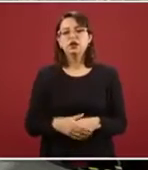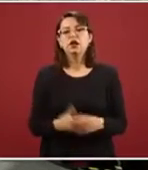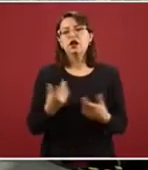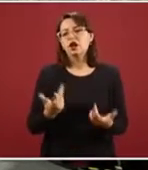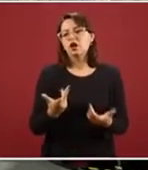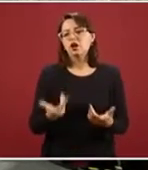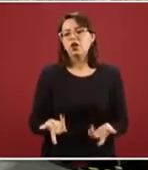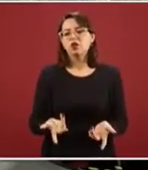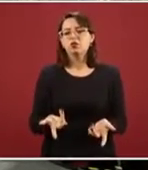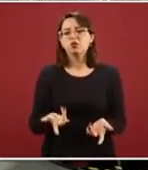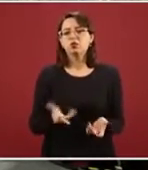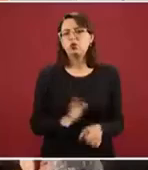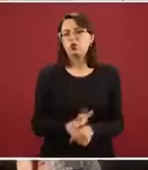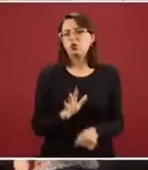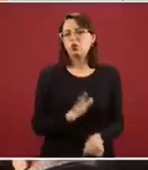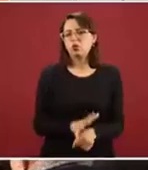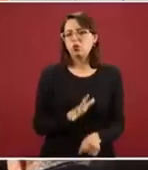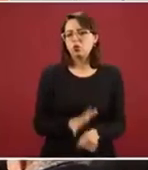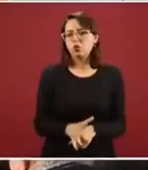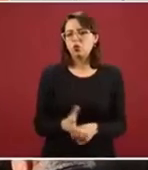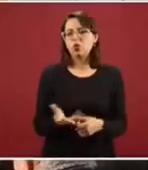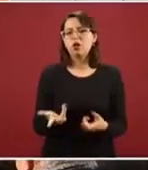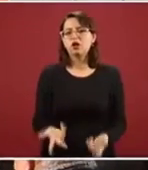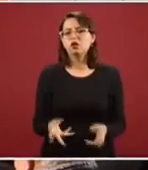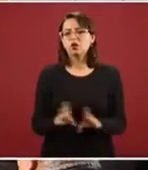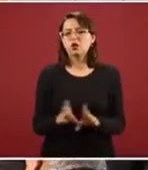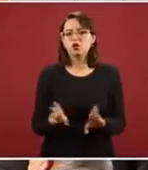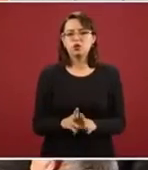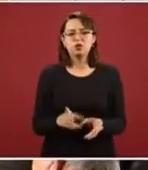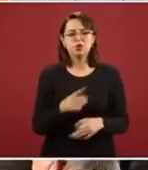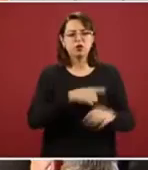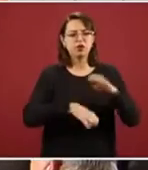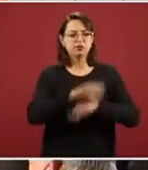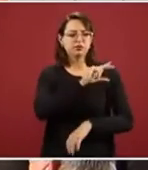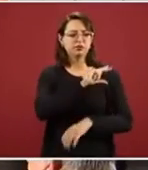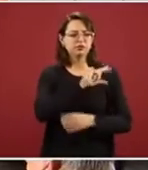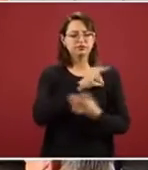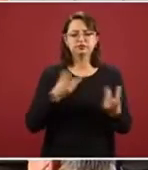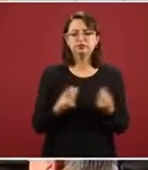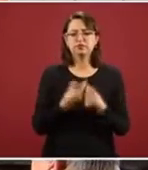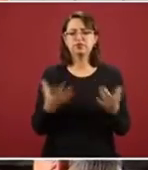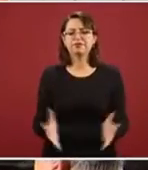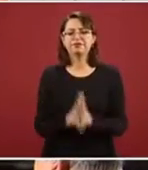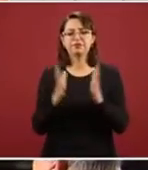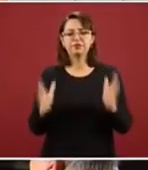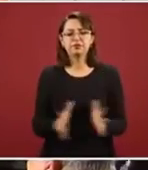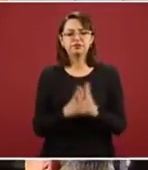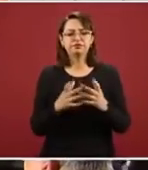es la participación o cómo es la participación del sector privado? Lo vimos también ahorita en la